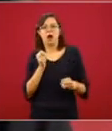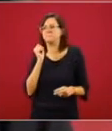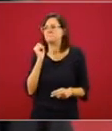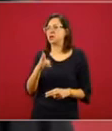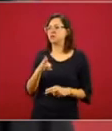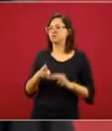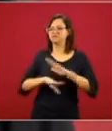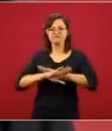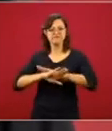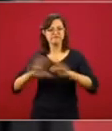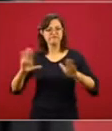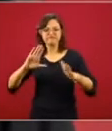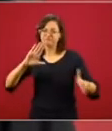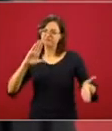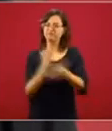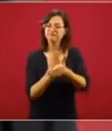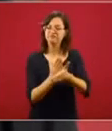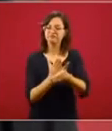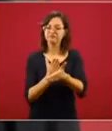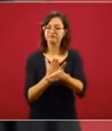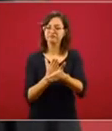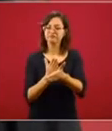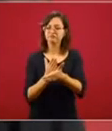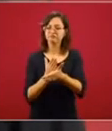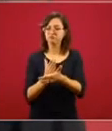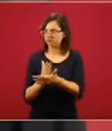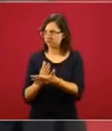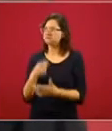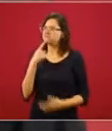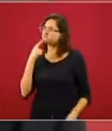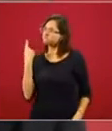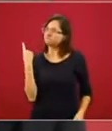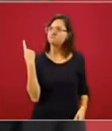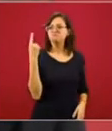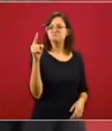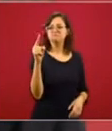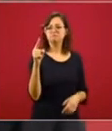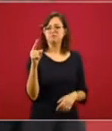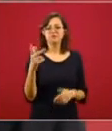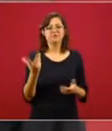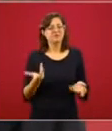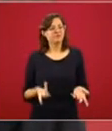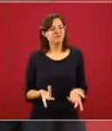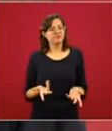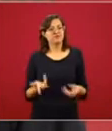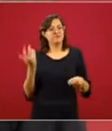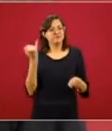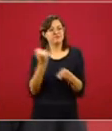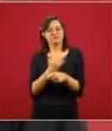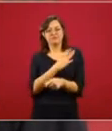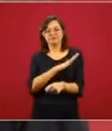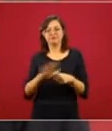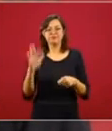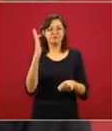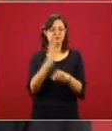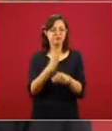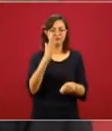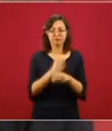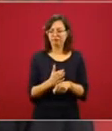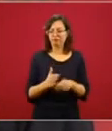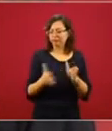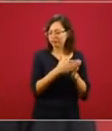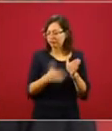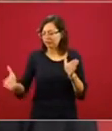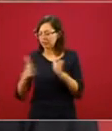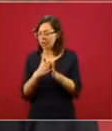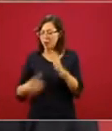para las empresas. No es posible que estemos pasando por un mal momento económico todos y que